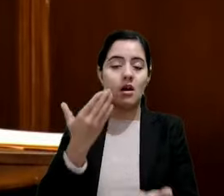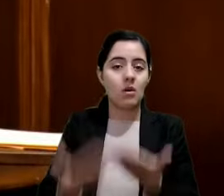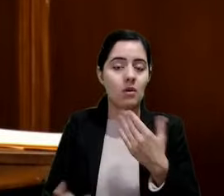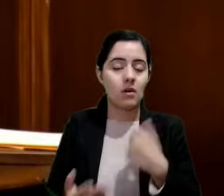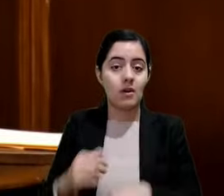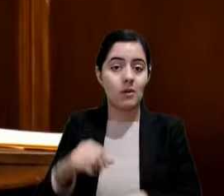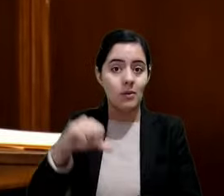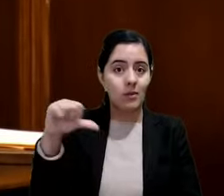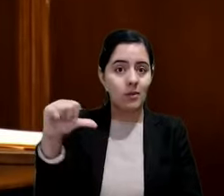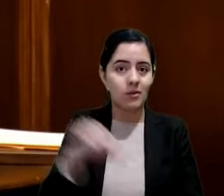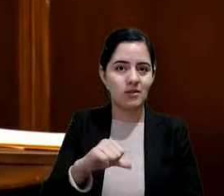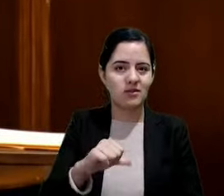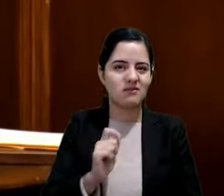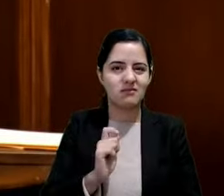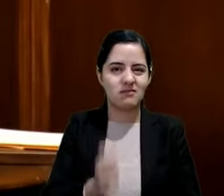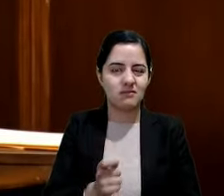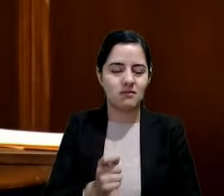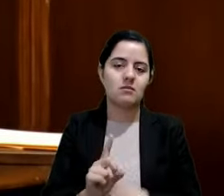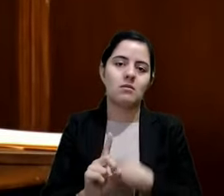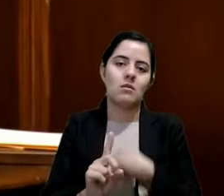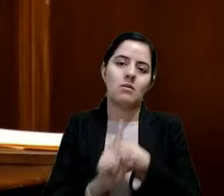esta línea de vulnerabilidad.